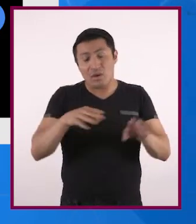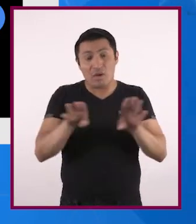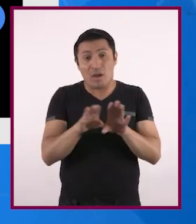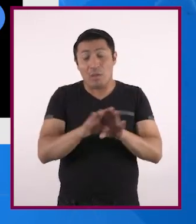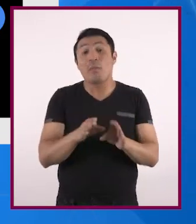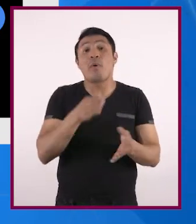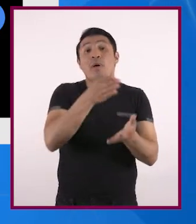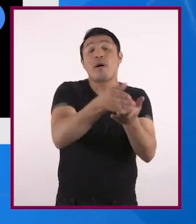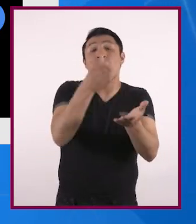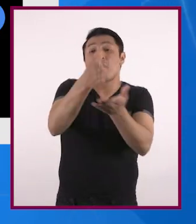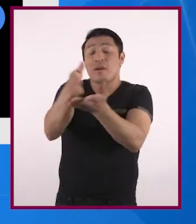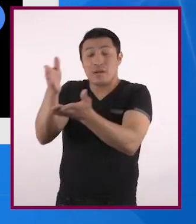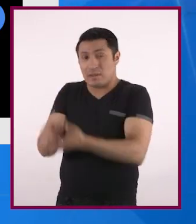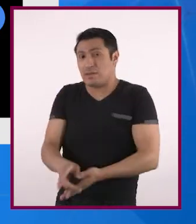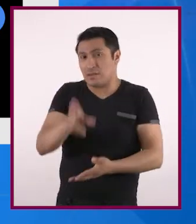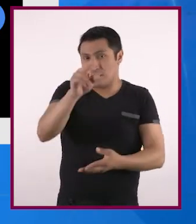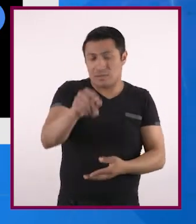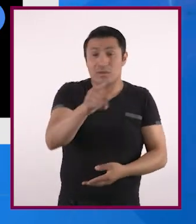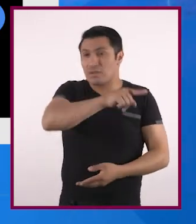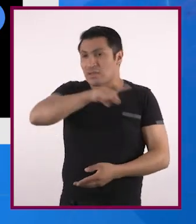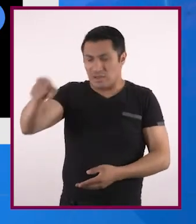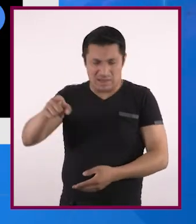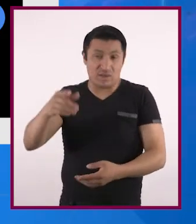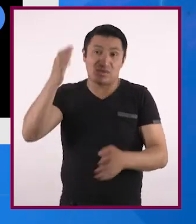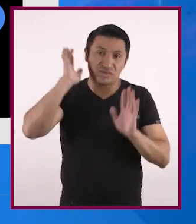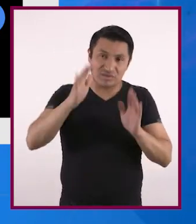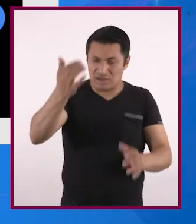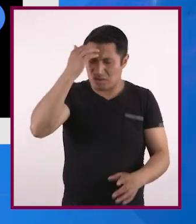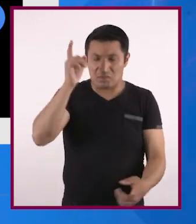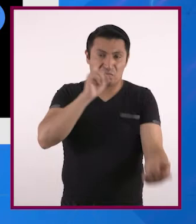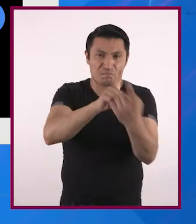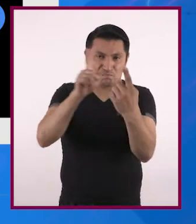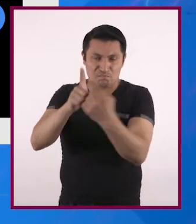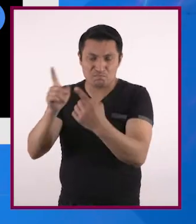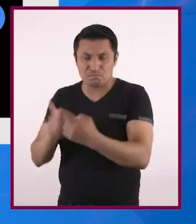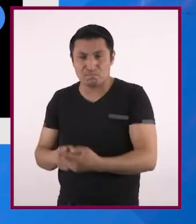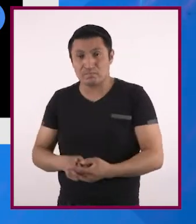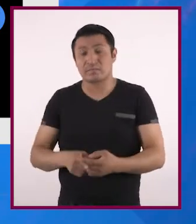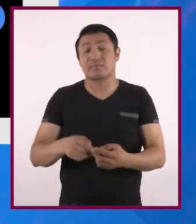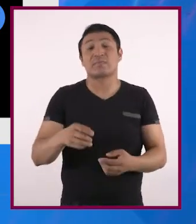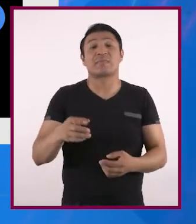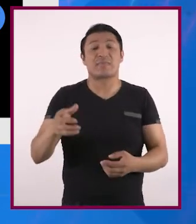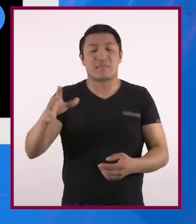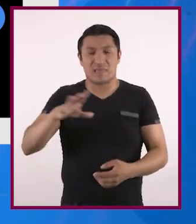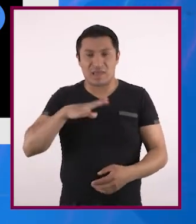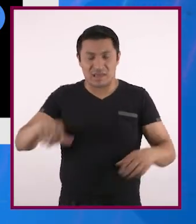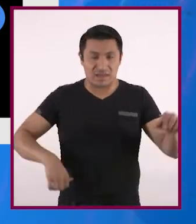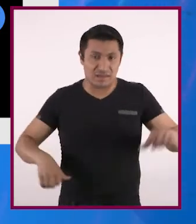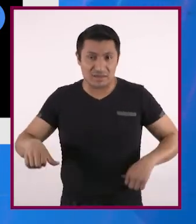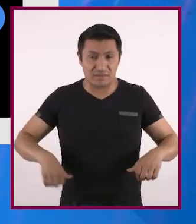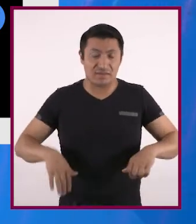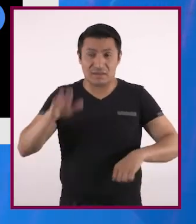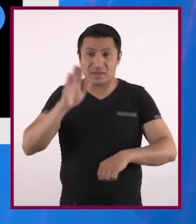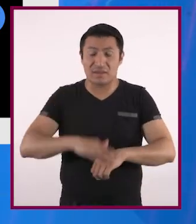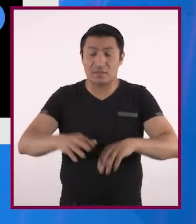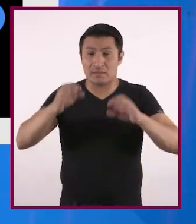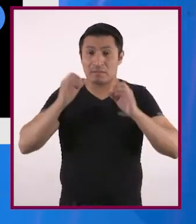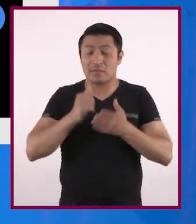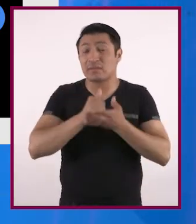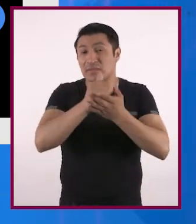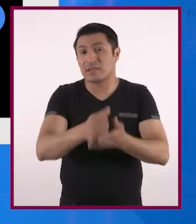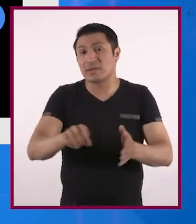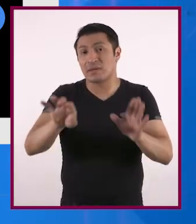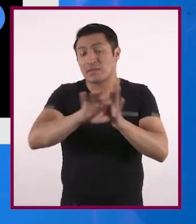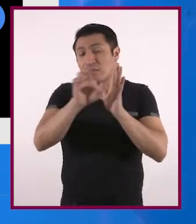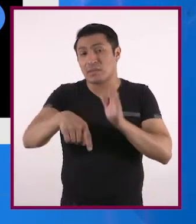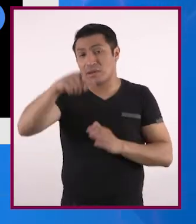tracemos rutas, sino que ellos y ellas encuentran, ¿no? Y hay ejercicios que dan malos resultados, como este que hacemos nosotros, ¿no? En la Ciudad de México, que es